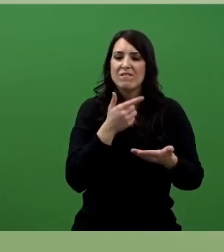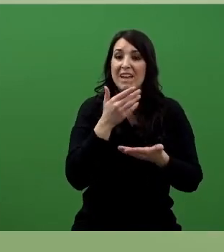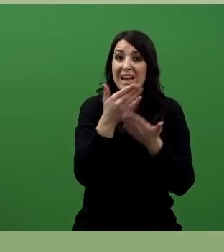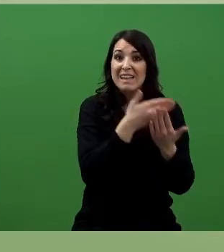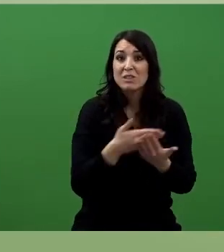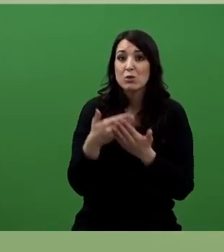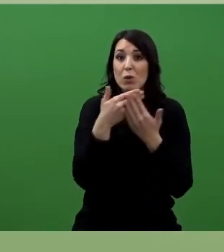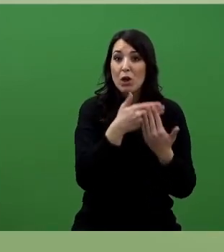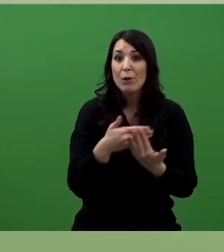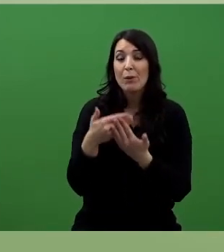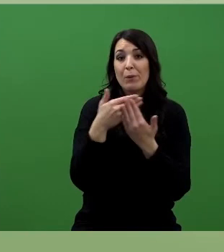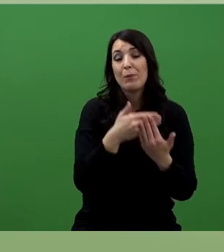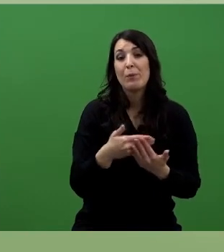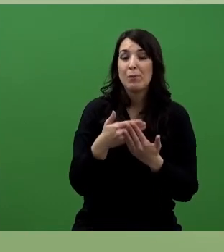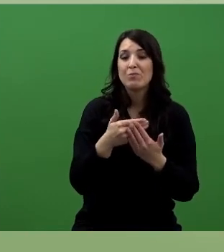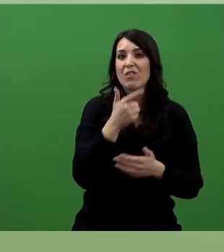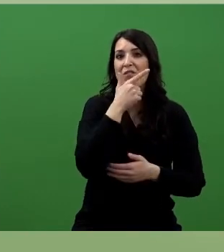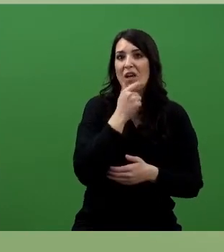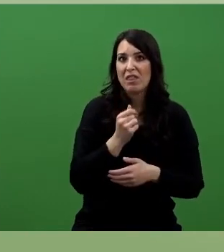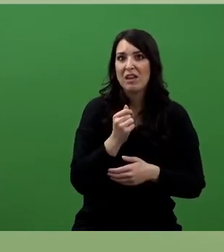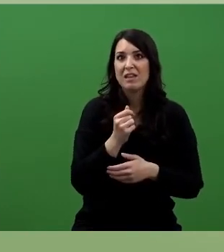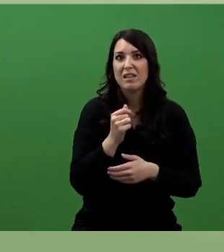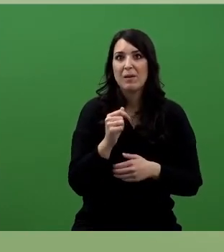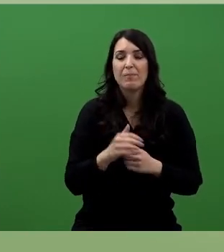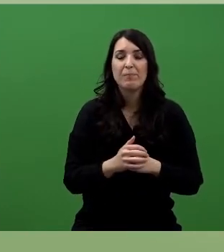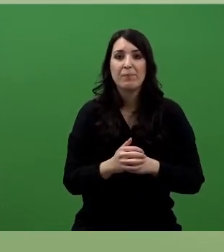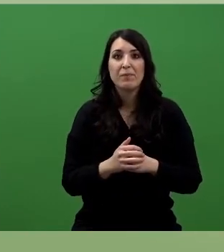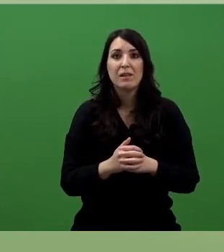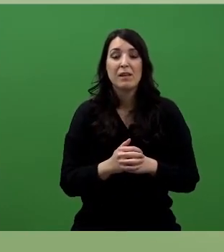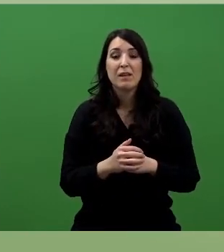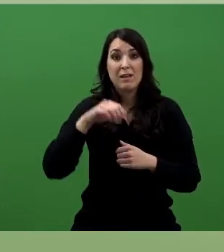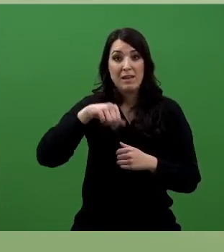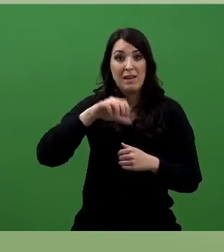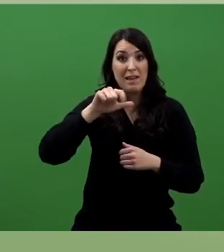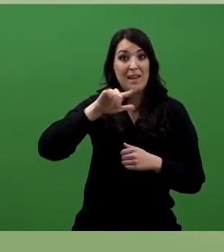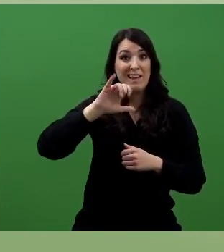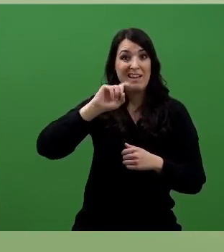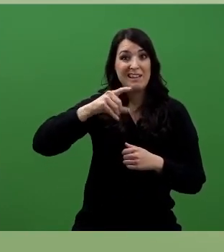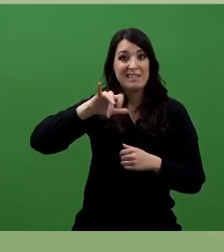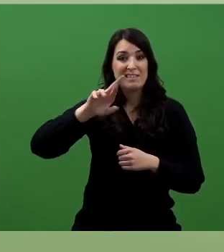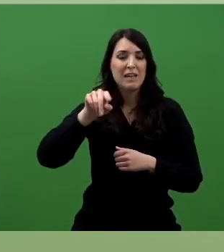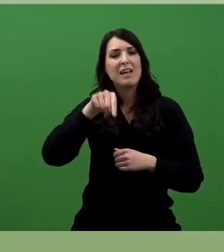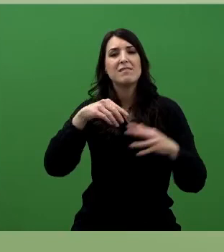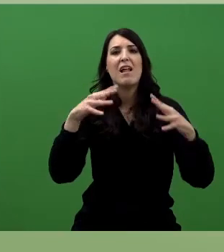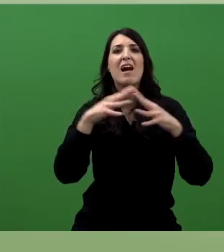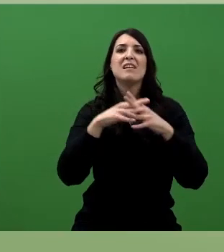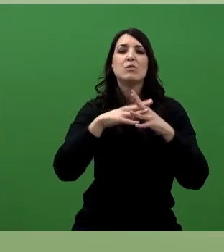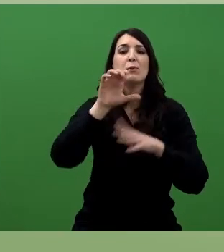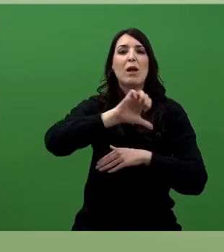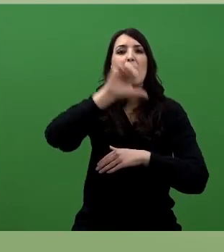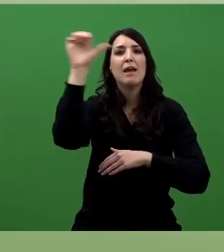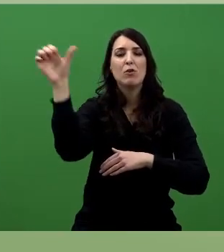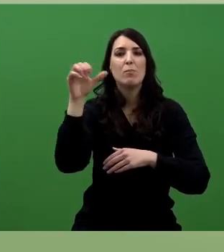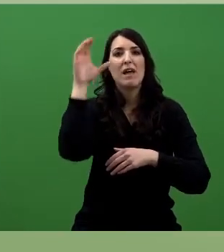punto de infraestructuras y porque hay una gran cultura de colaboración detrás, ¿no? Elixir, la infraestructura europea